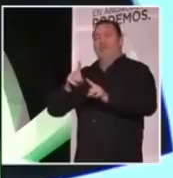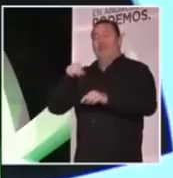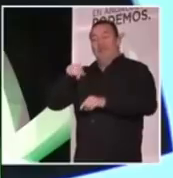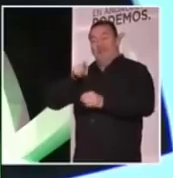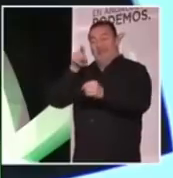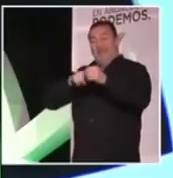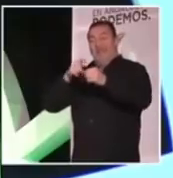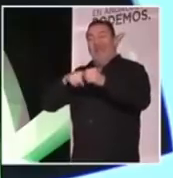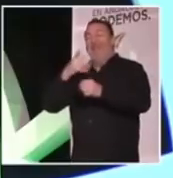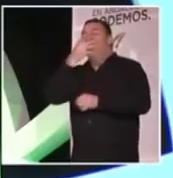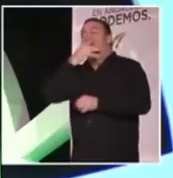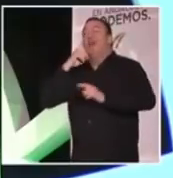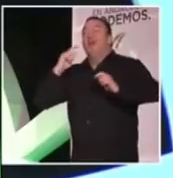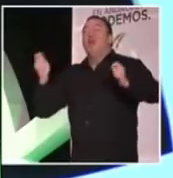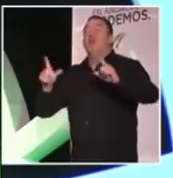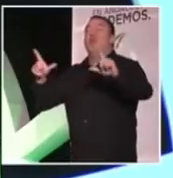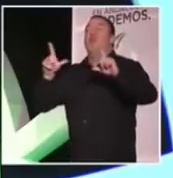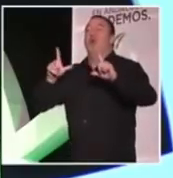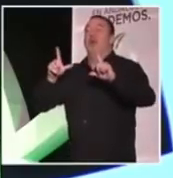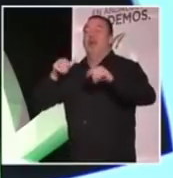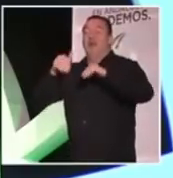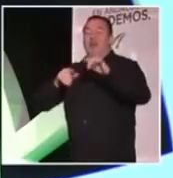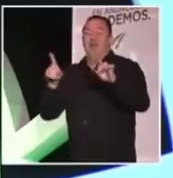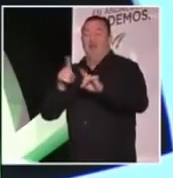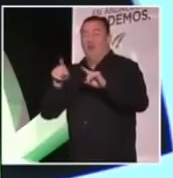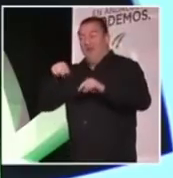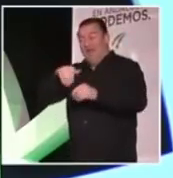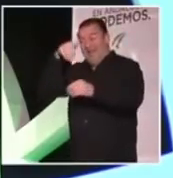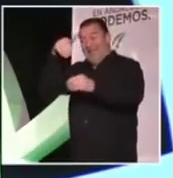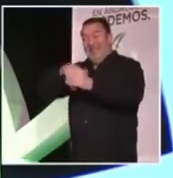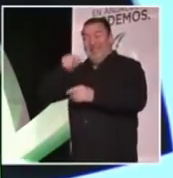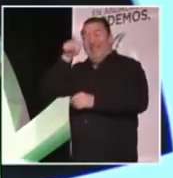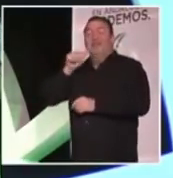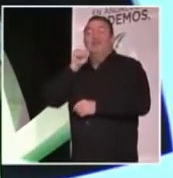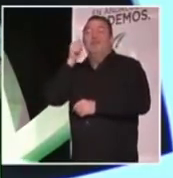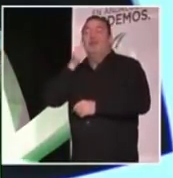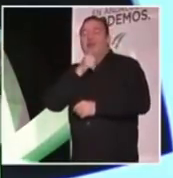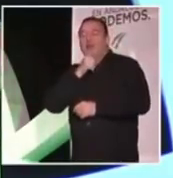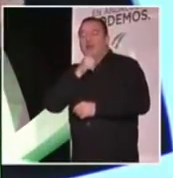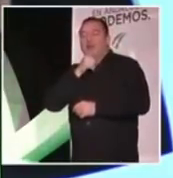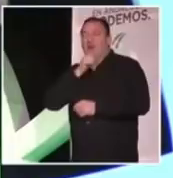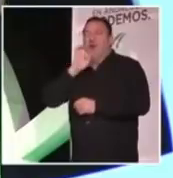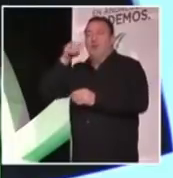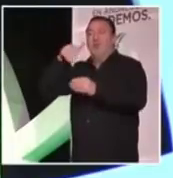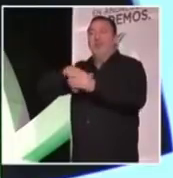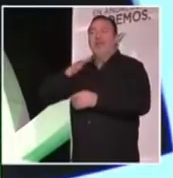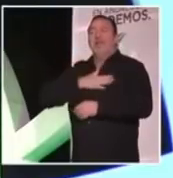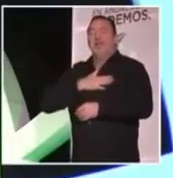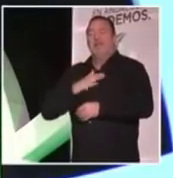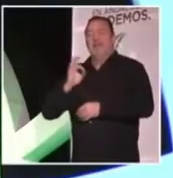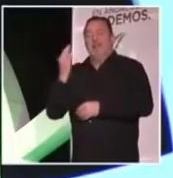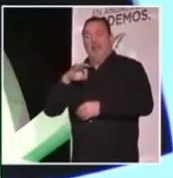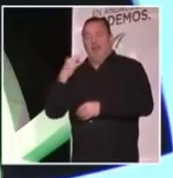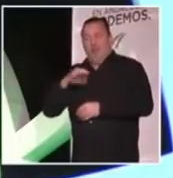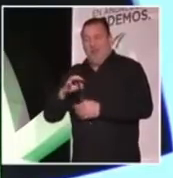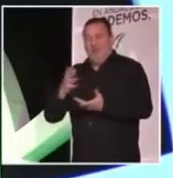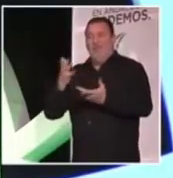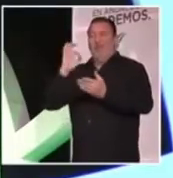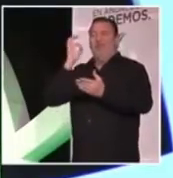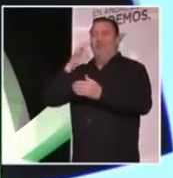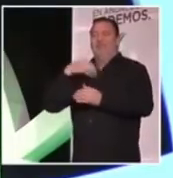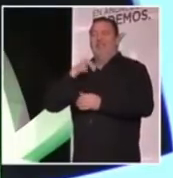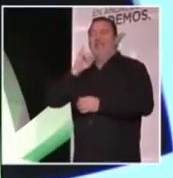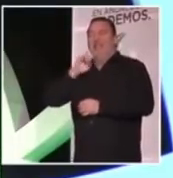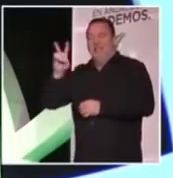no aparecerán en un cartel electoral, esos militantes anónimos, militantes de Podemos, militantes de Izquierda Unida,